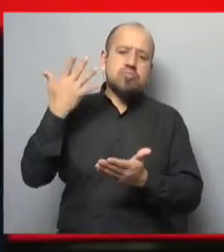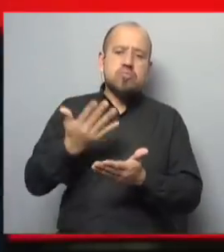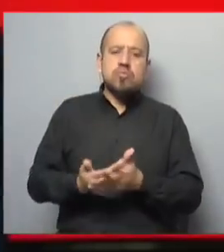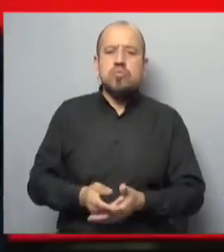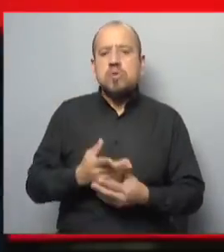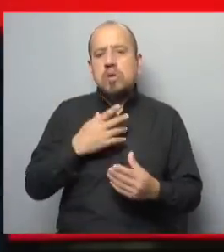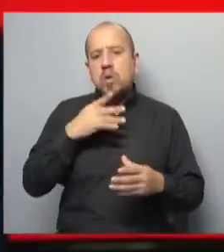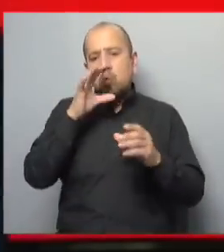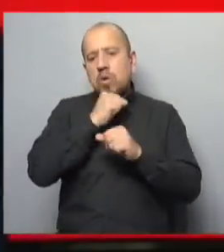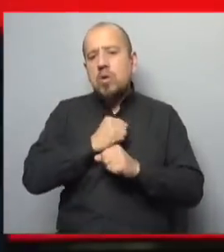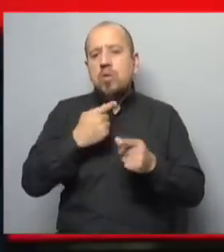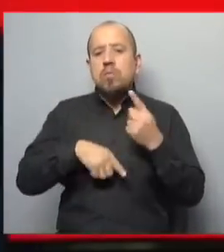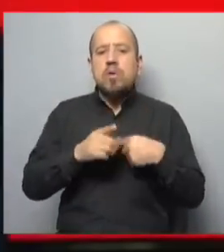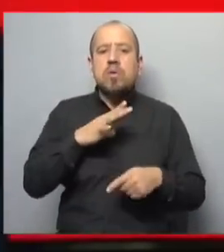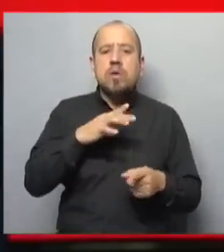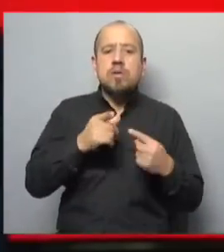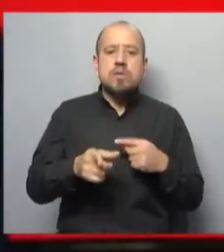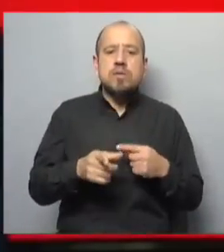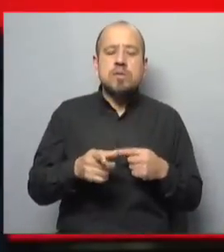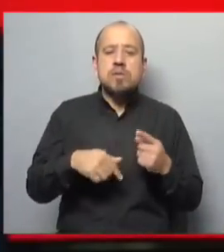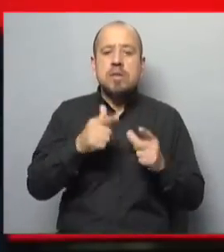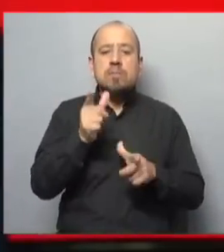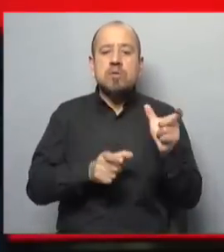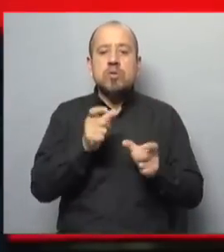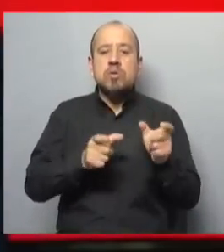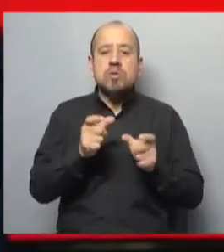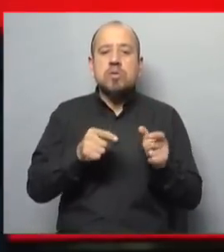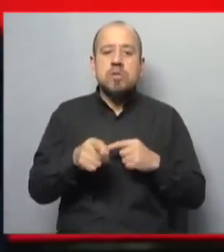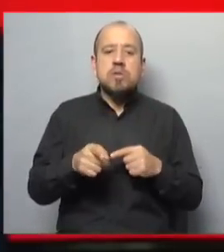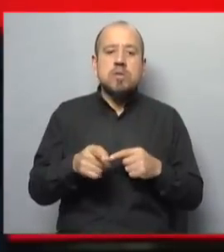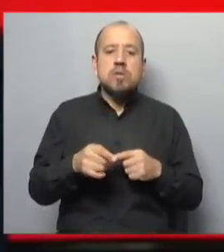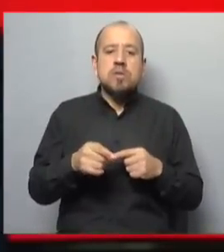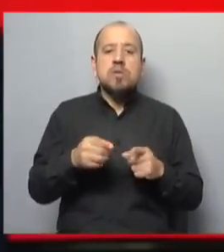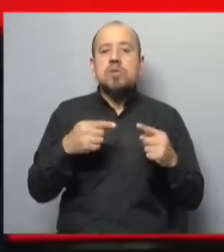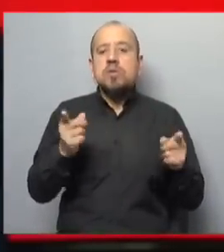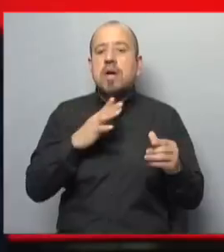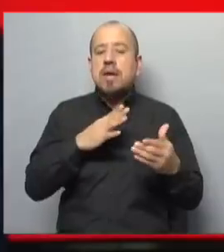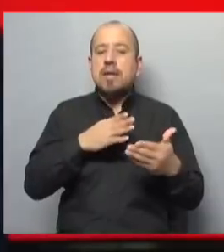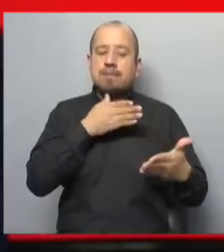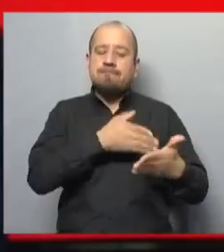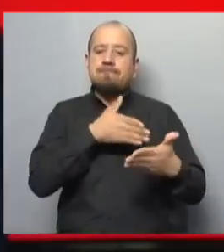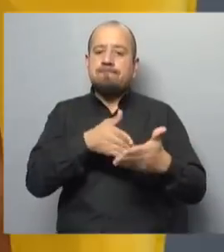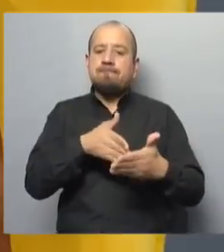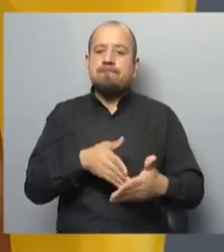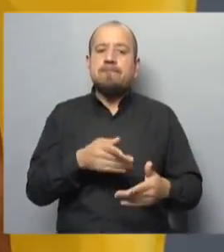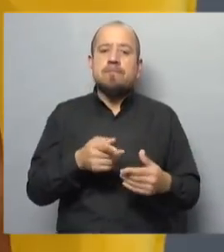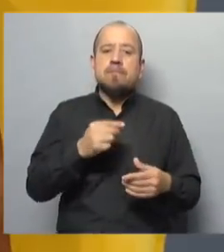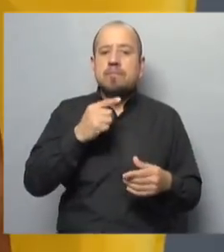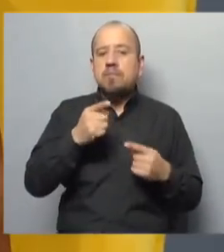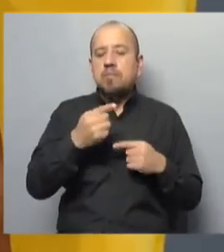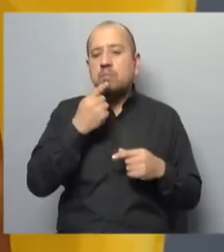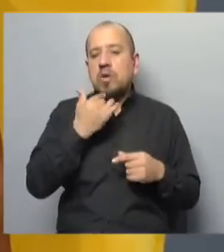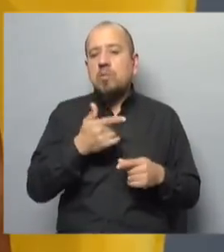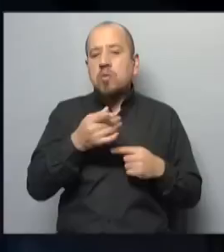pero que terminan teniendo un condimento bueno en las personas determinadas determinados límites determinadas estructuras pues hacía